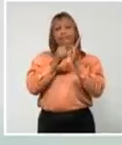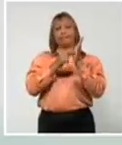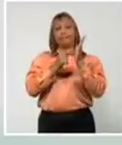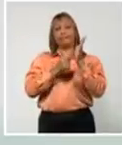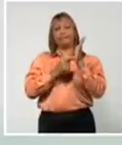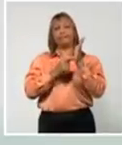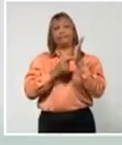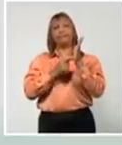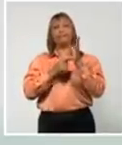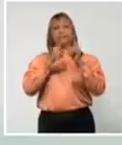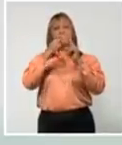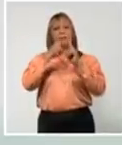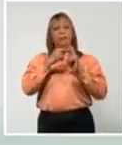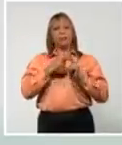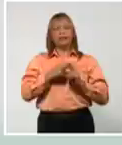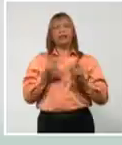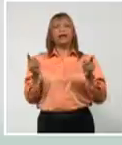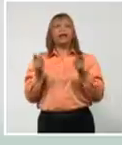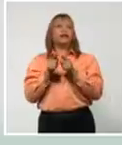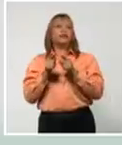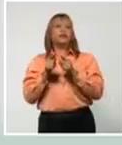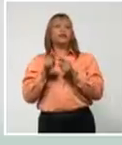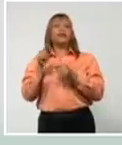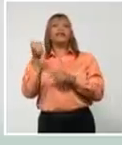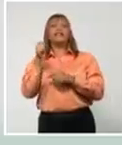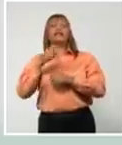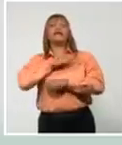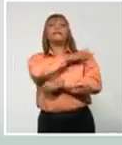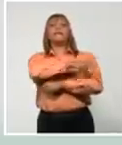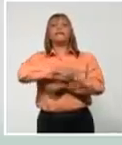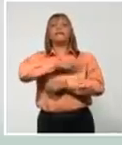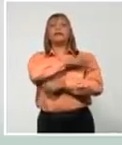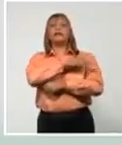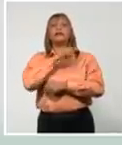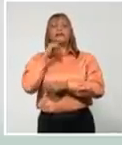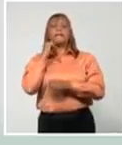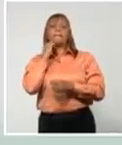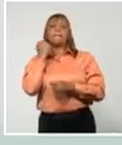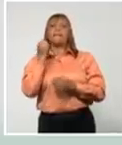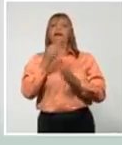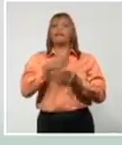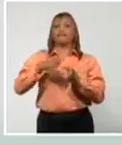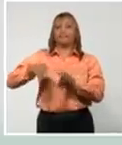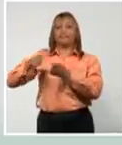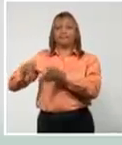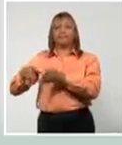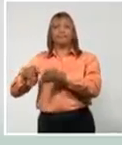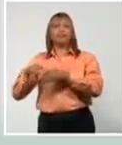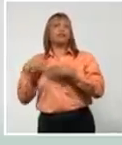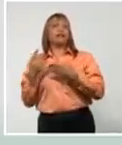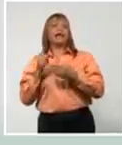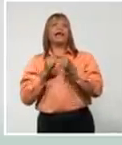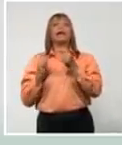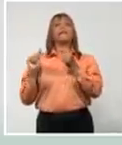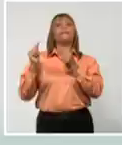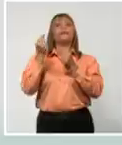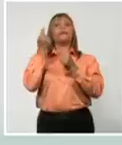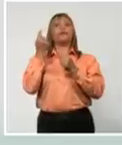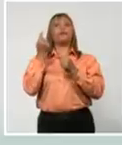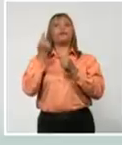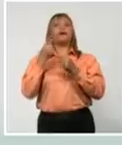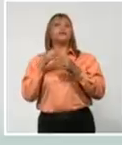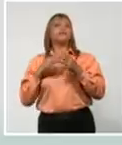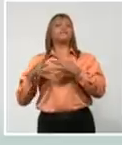más resumidamente, los 10 países con más fallecidos está en primer lugar